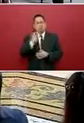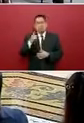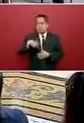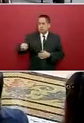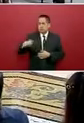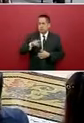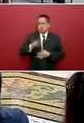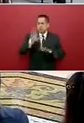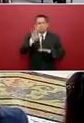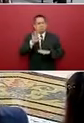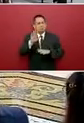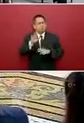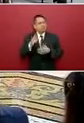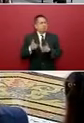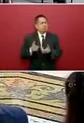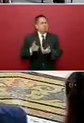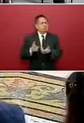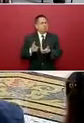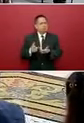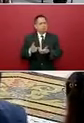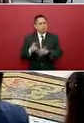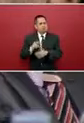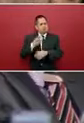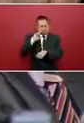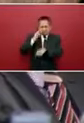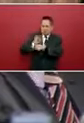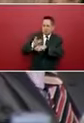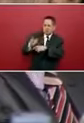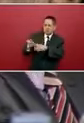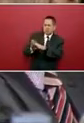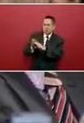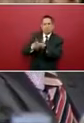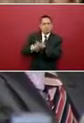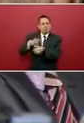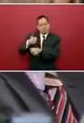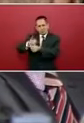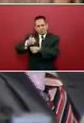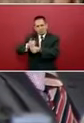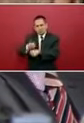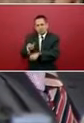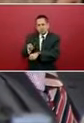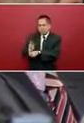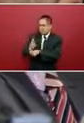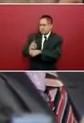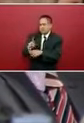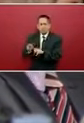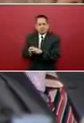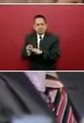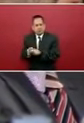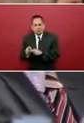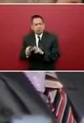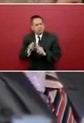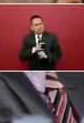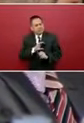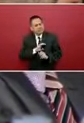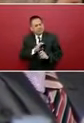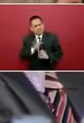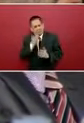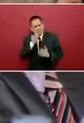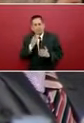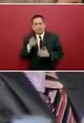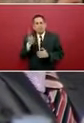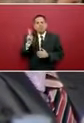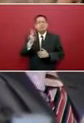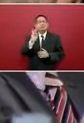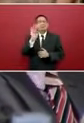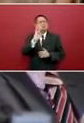lo tomaron como no es su responsabilidad. Obviamente los abuelos pues cuidan a los nietos con cariño, pero quizá a lo